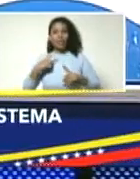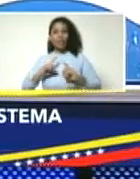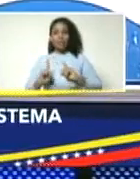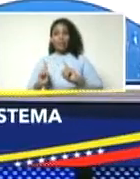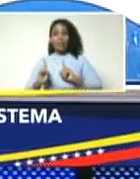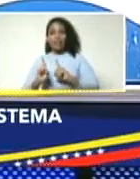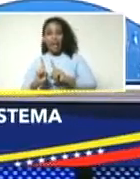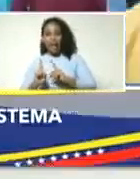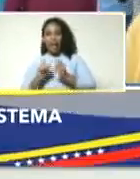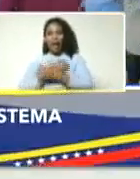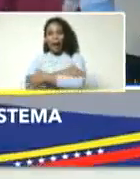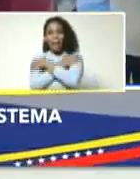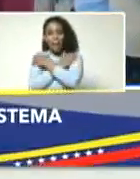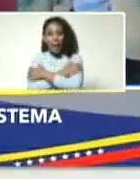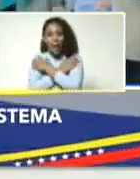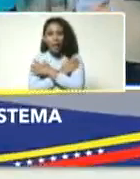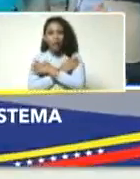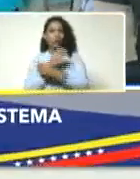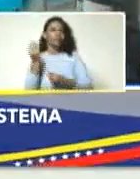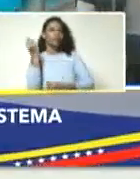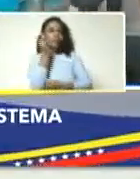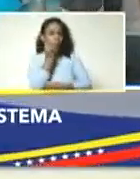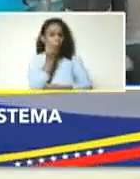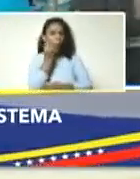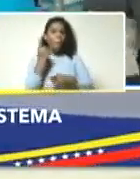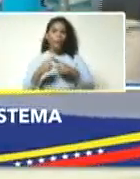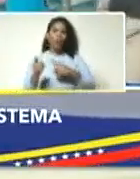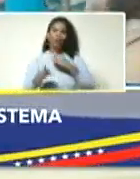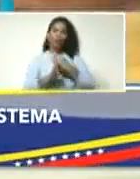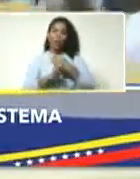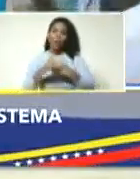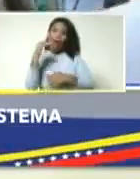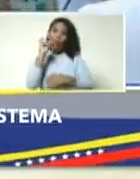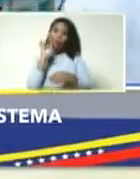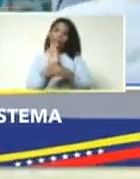abrazar, besar, pero todavía nos tenemos que cuidar.